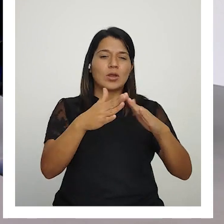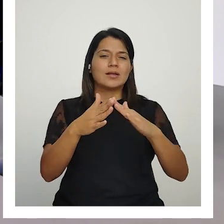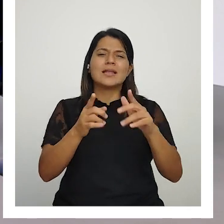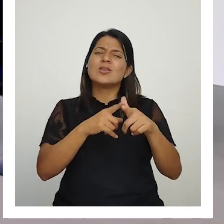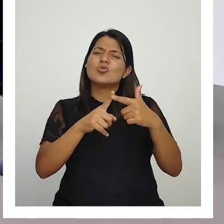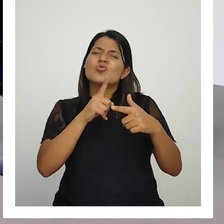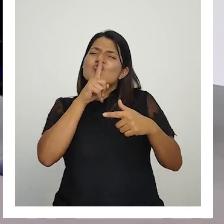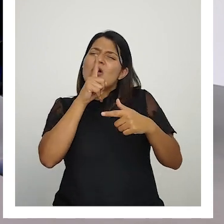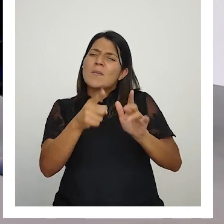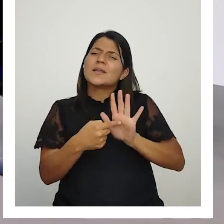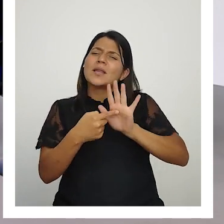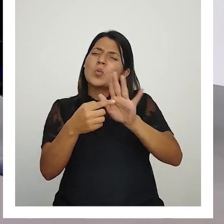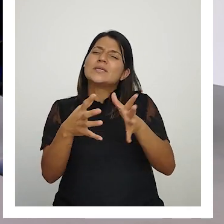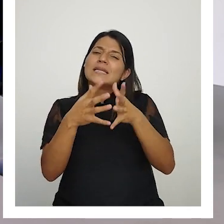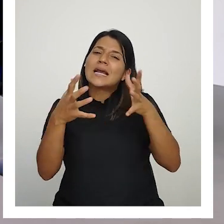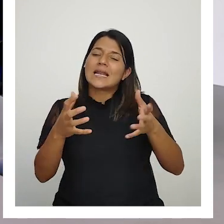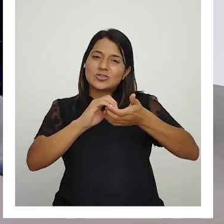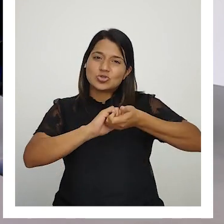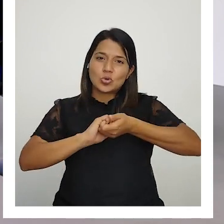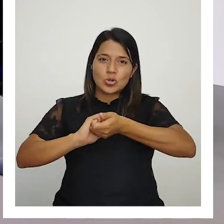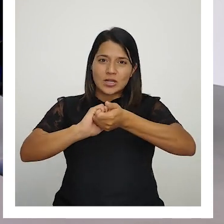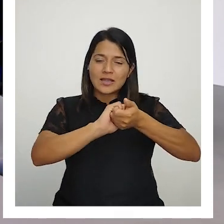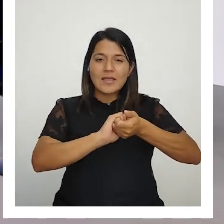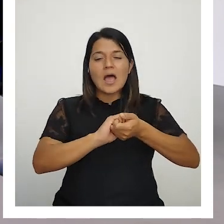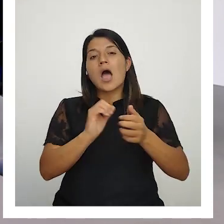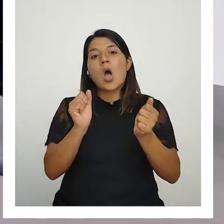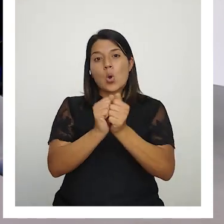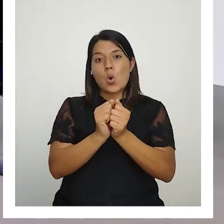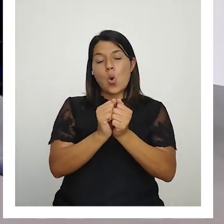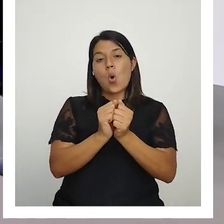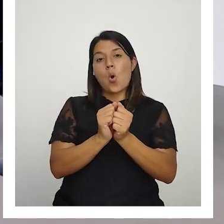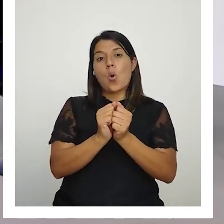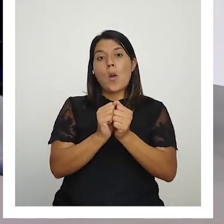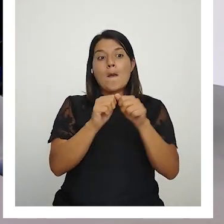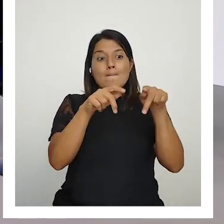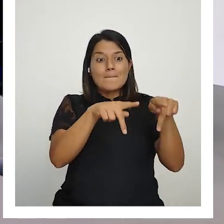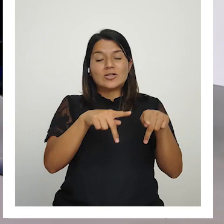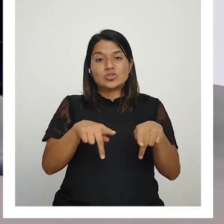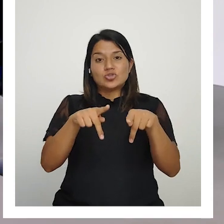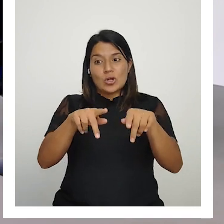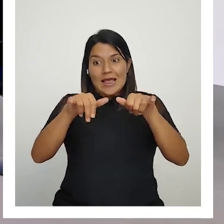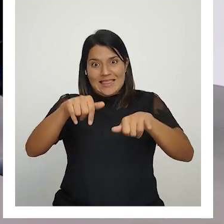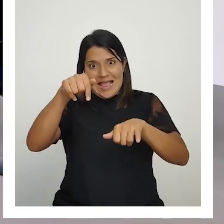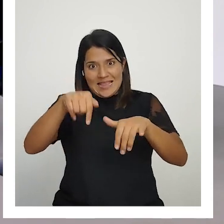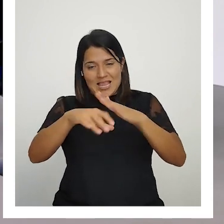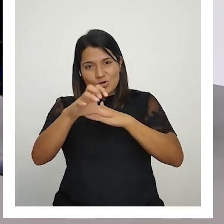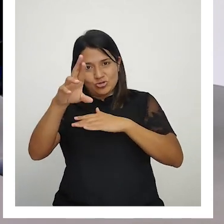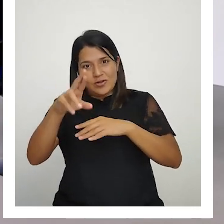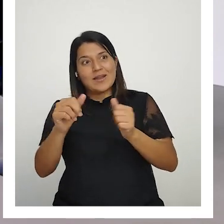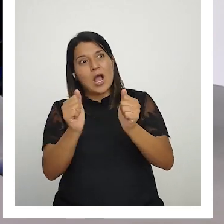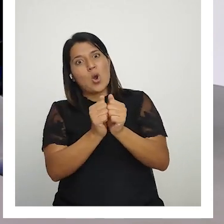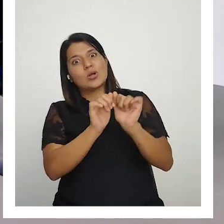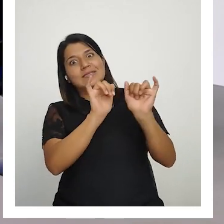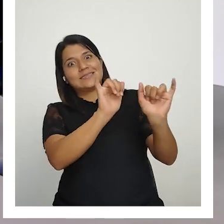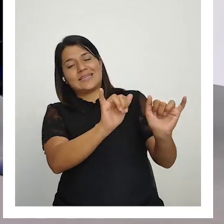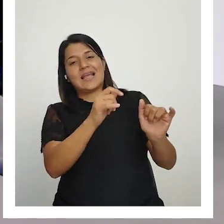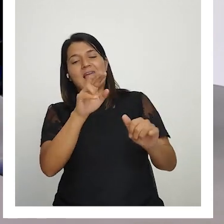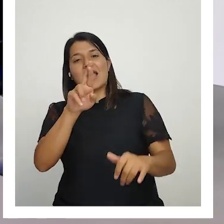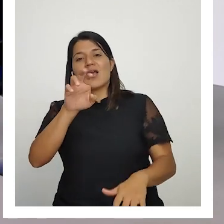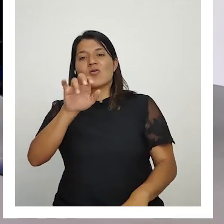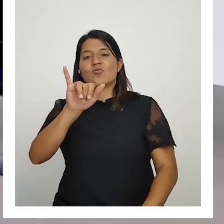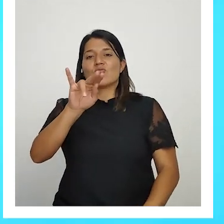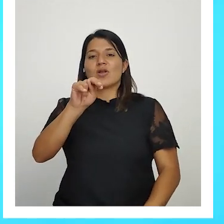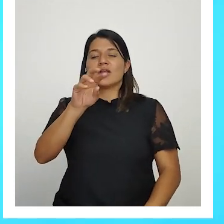una solidaridad muy grande la que existe, tanto con los becarios que existen, que están acá, como con los que están en el Reino Unido. Algo